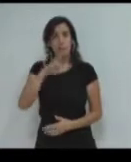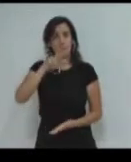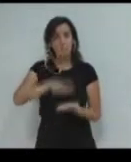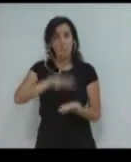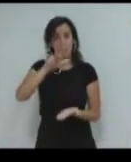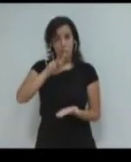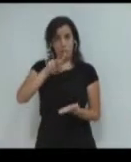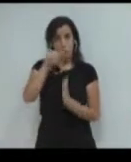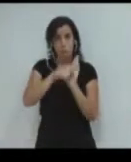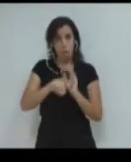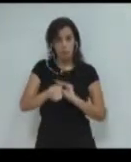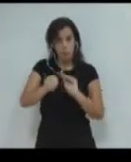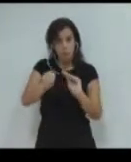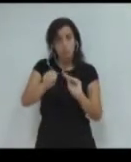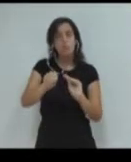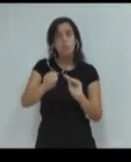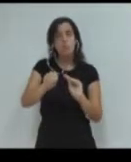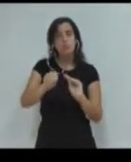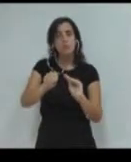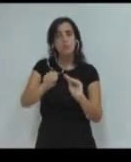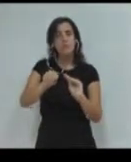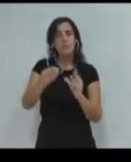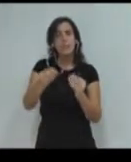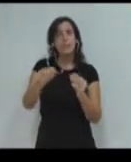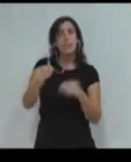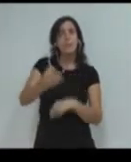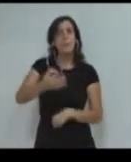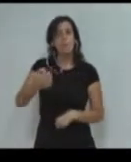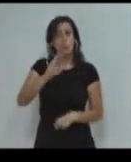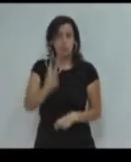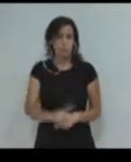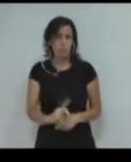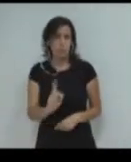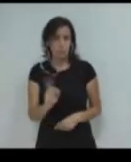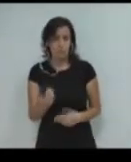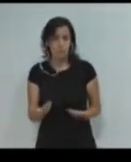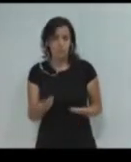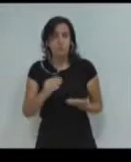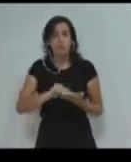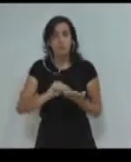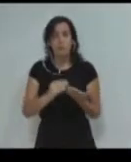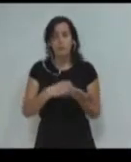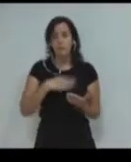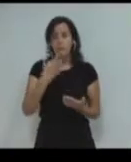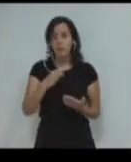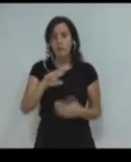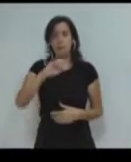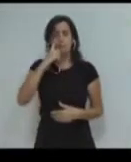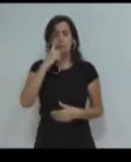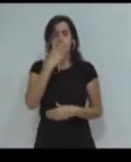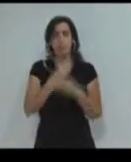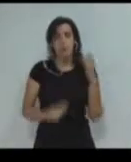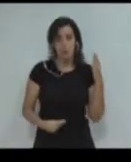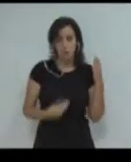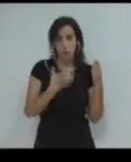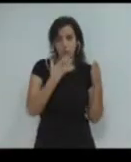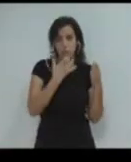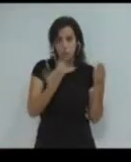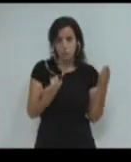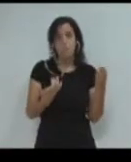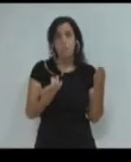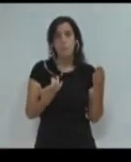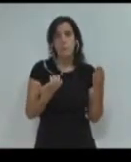el propio programa no es tan perfecto, es decir, que muchas veces uno acaba detectando errores que